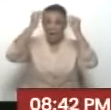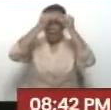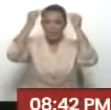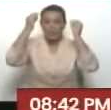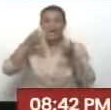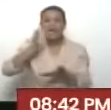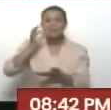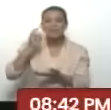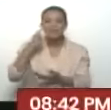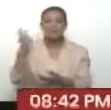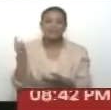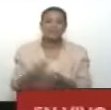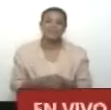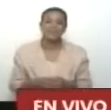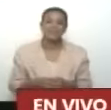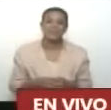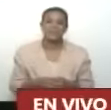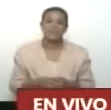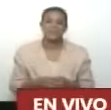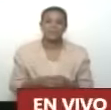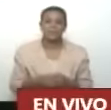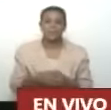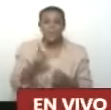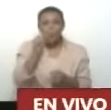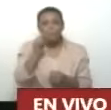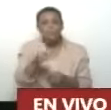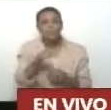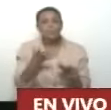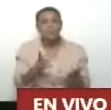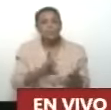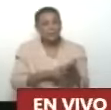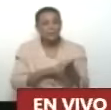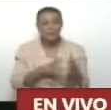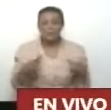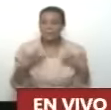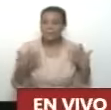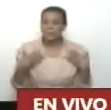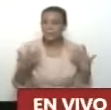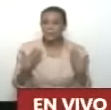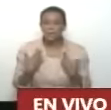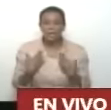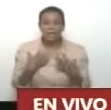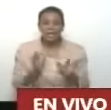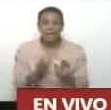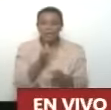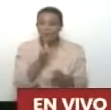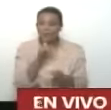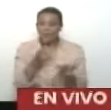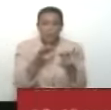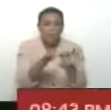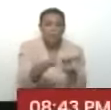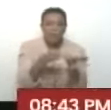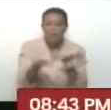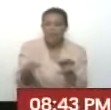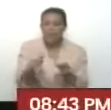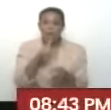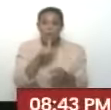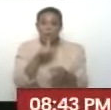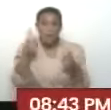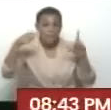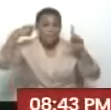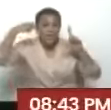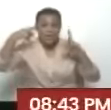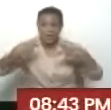¿no? Con la manga. Y la verdad que eso fue bastante emocionante. En el volanteo incluso hay un video